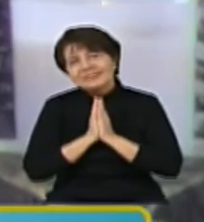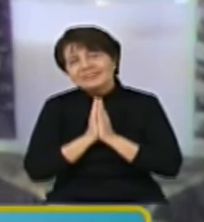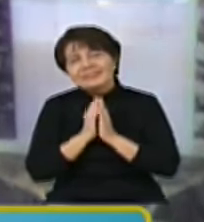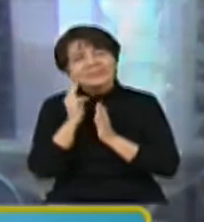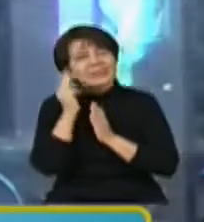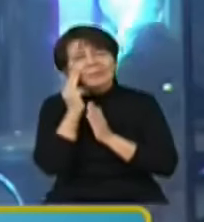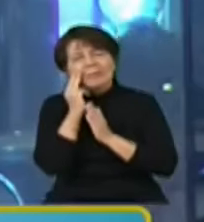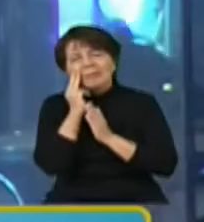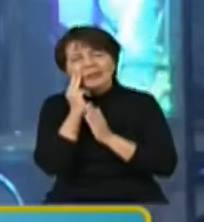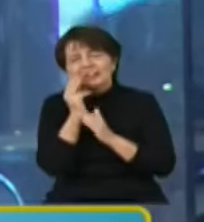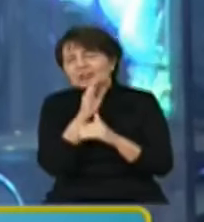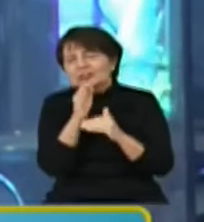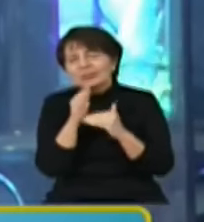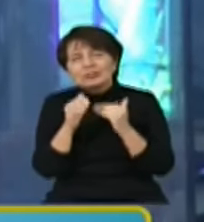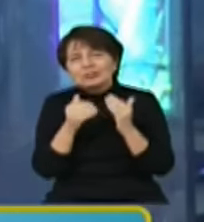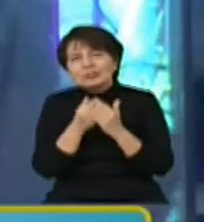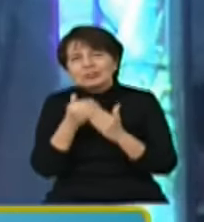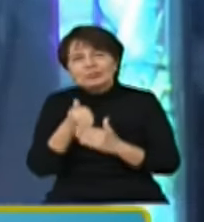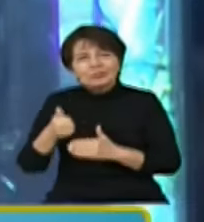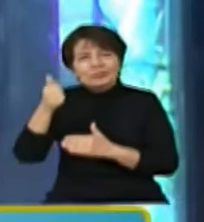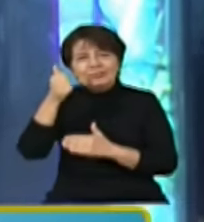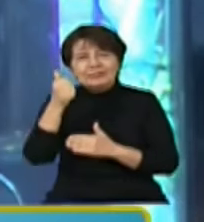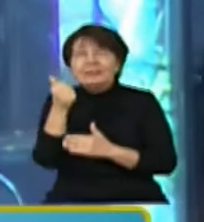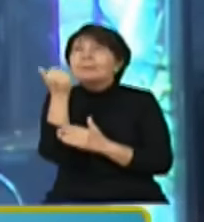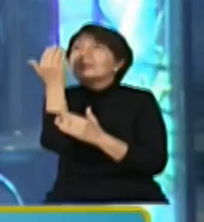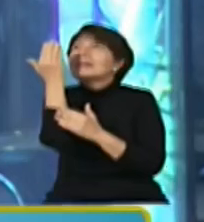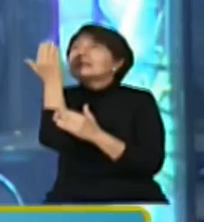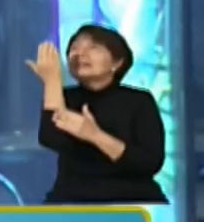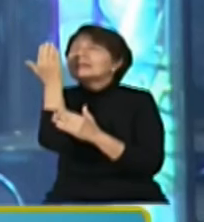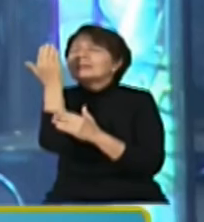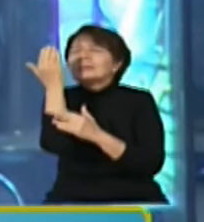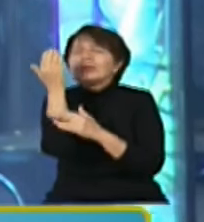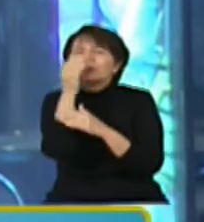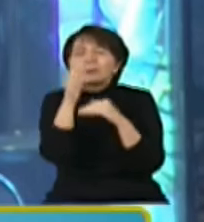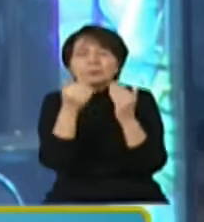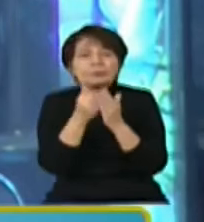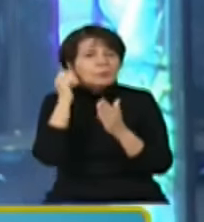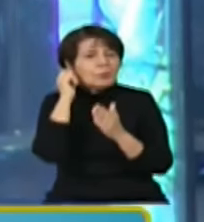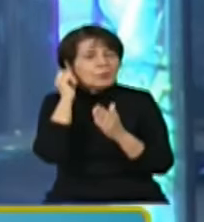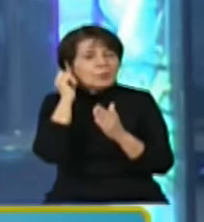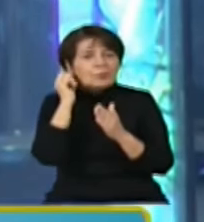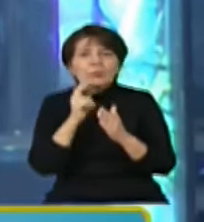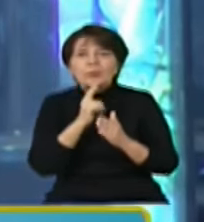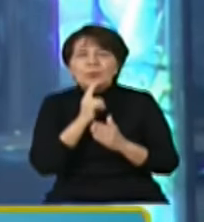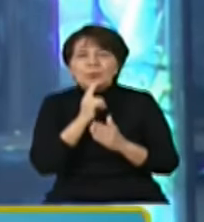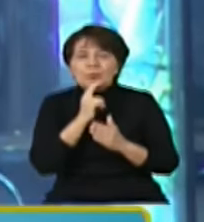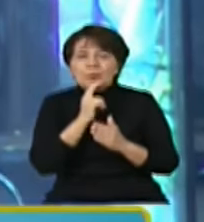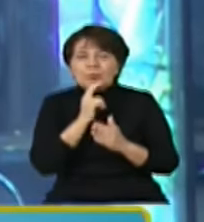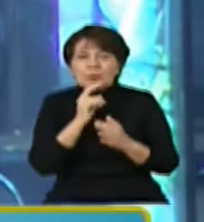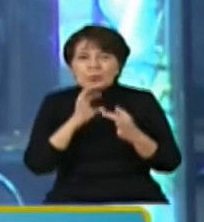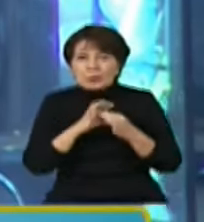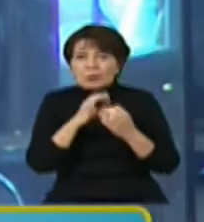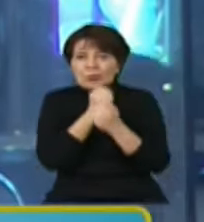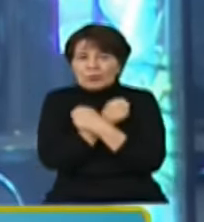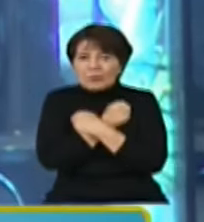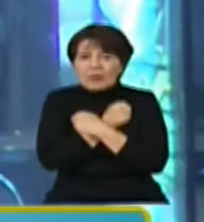Madre de las Madres, te pedimos por todas las mujeres hondureñas que con amor han